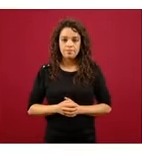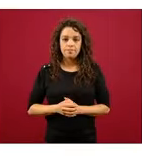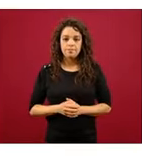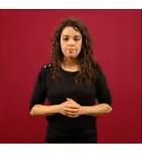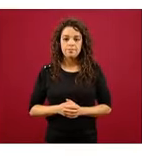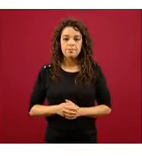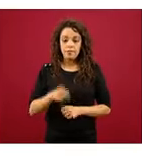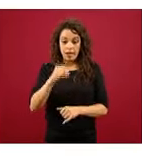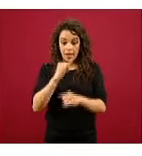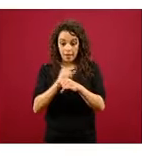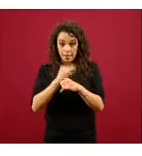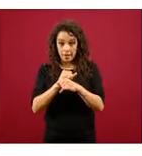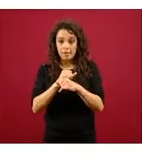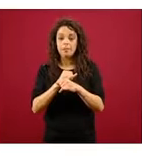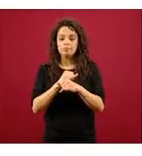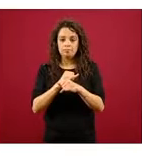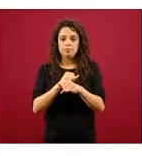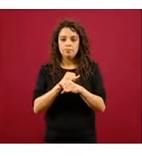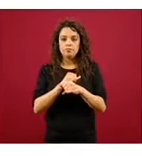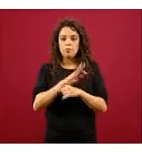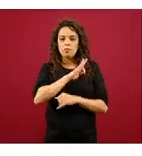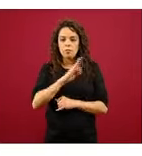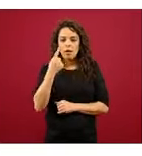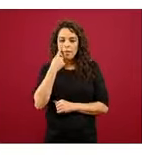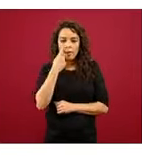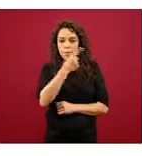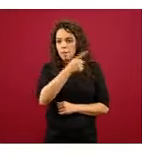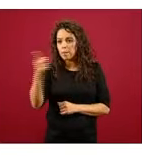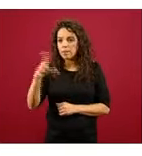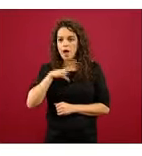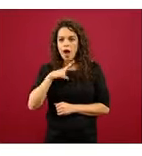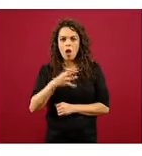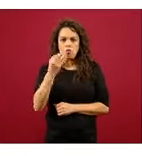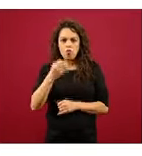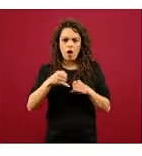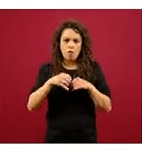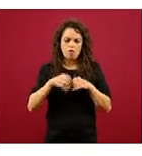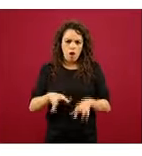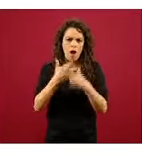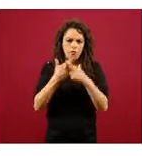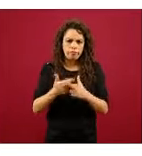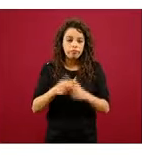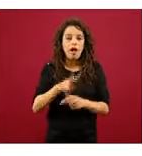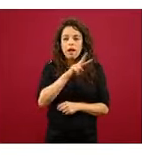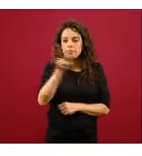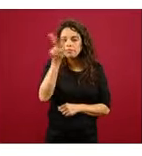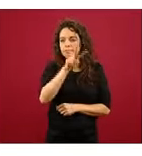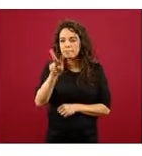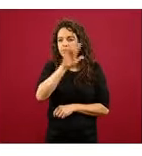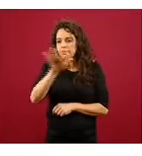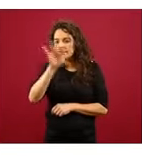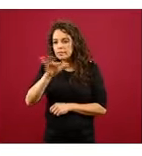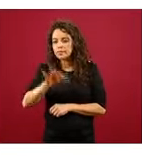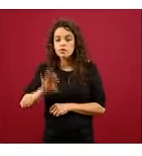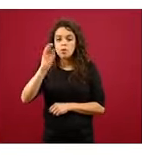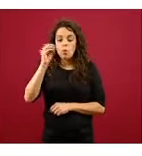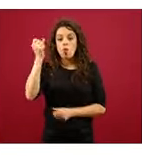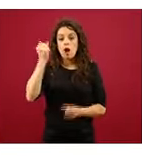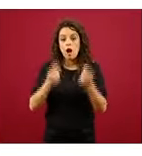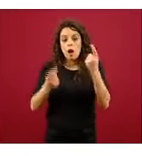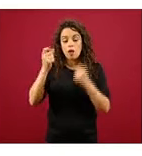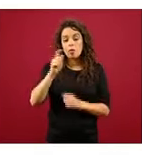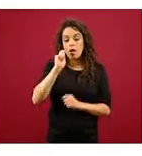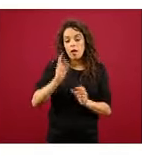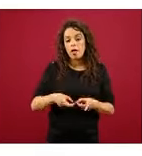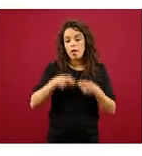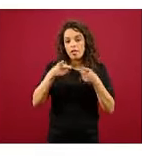pueden meterse a la página para revisar mucha mayor información y algunas entidades federativas inclusive han colocado algunas aplicaciones o algún otro